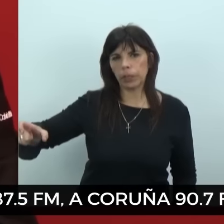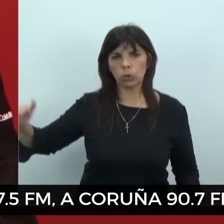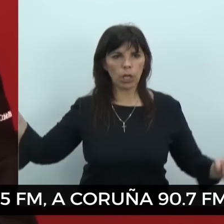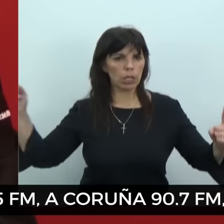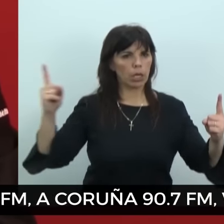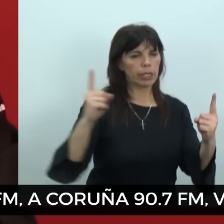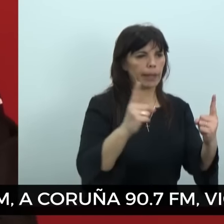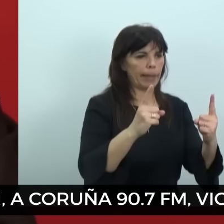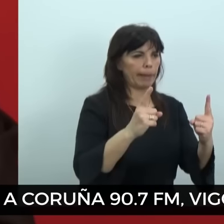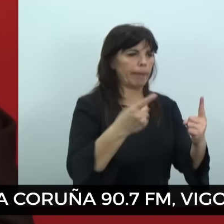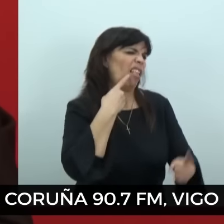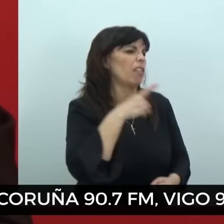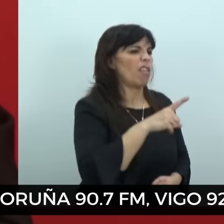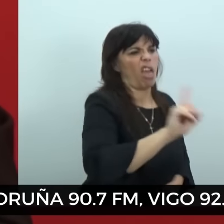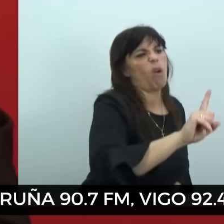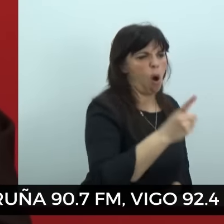abortar las promesas de Dios.